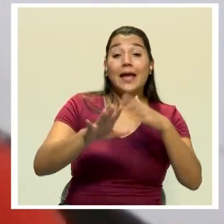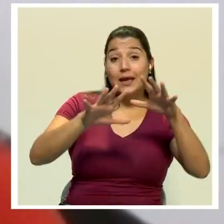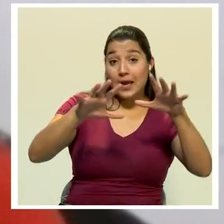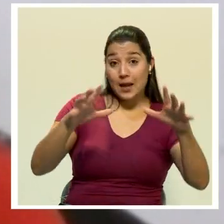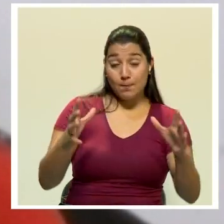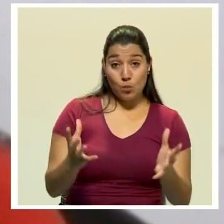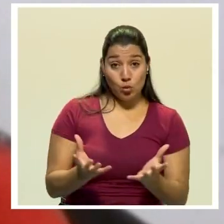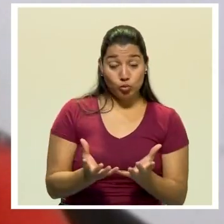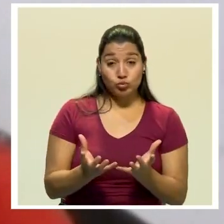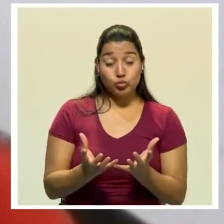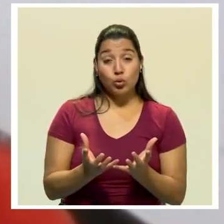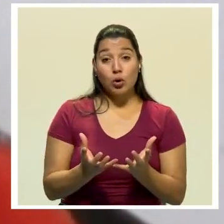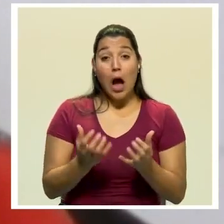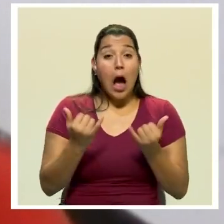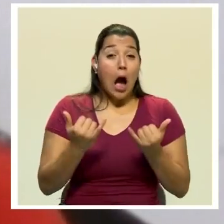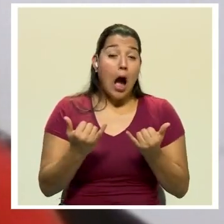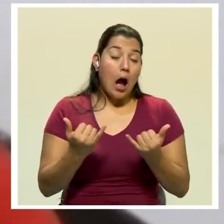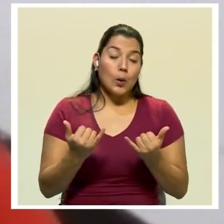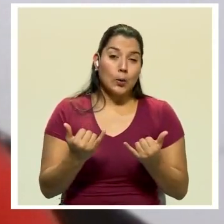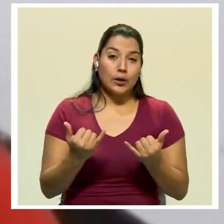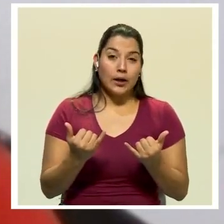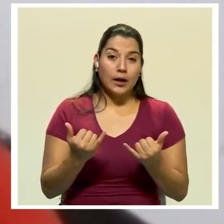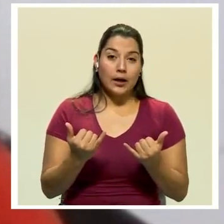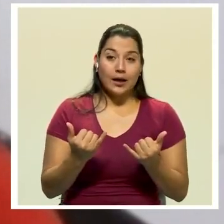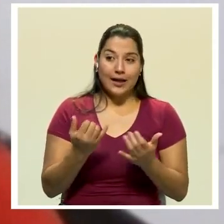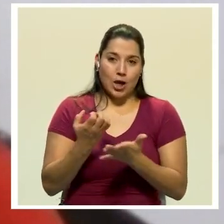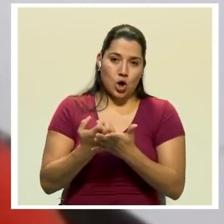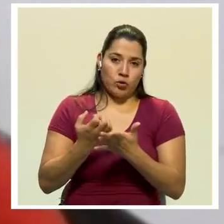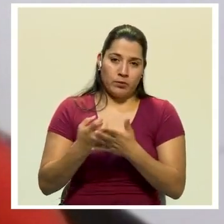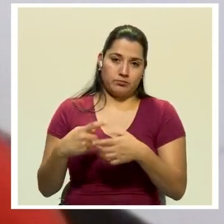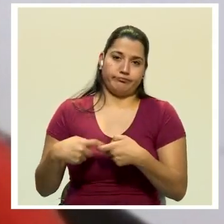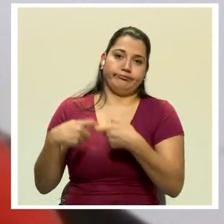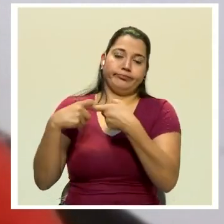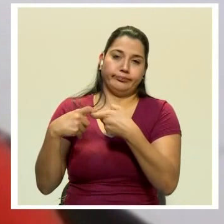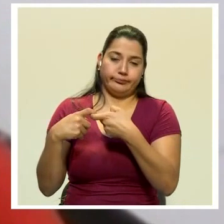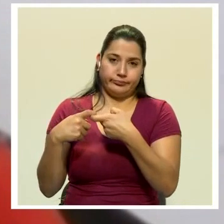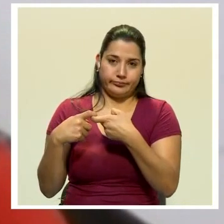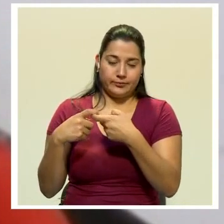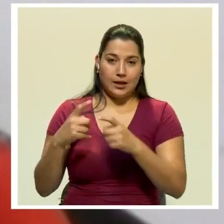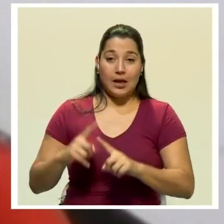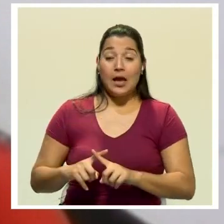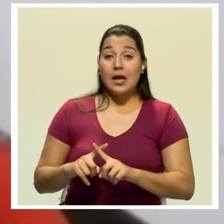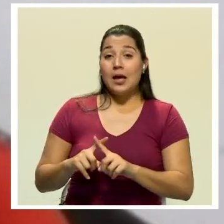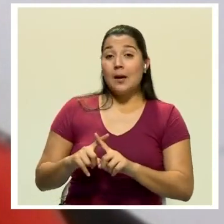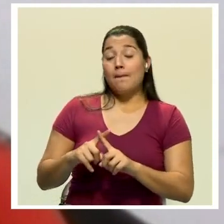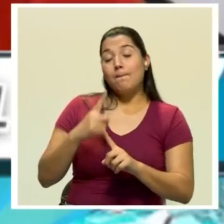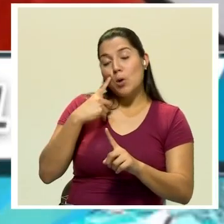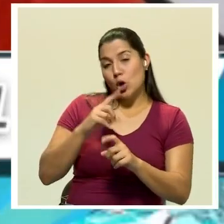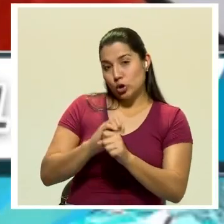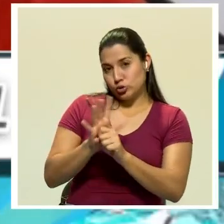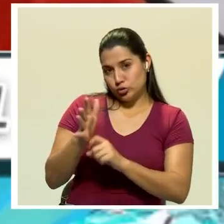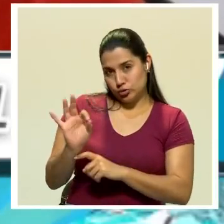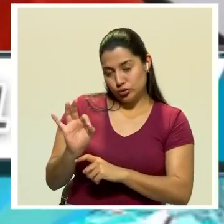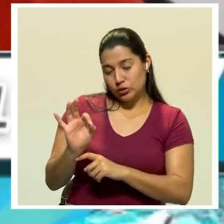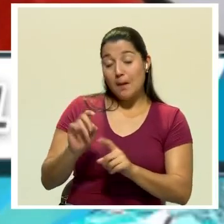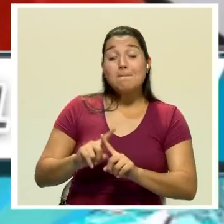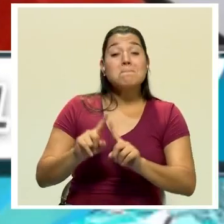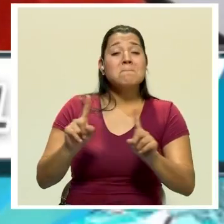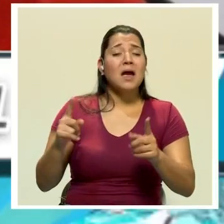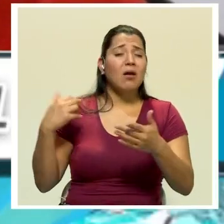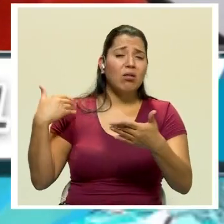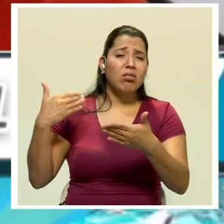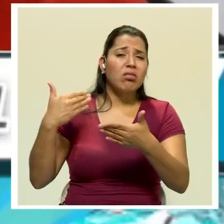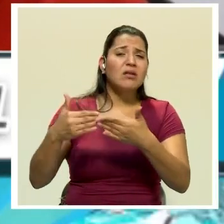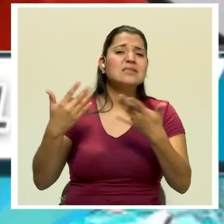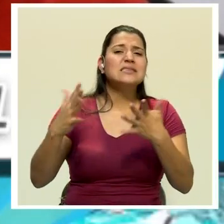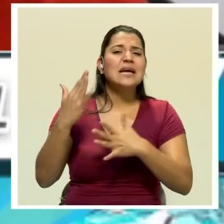una contracción importante a nivel de la economía, pero es también por décadas conocido que proyectos de